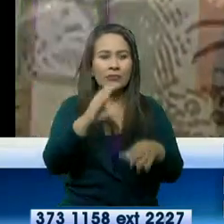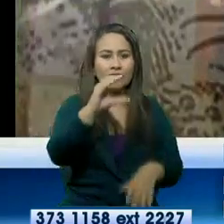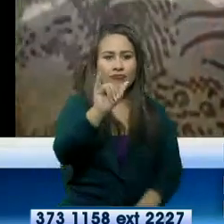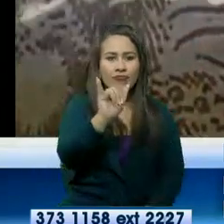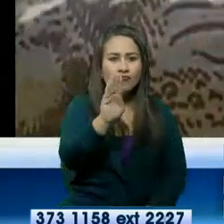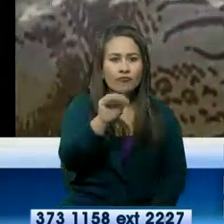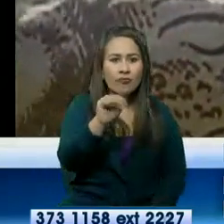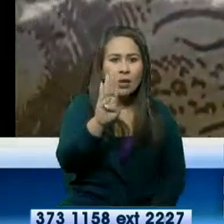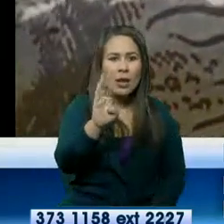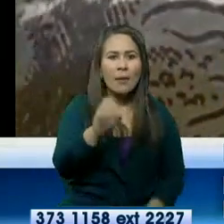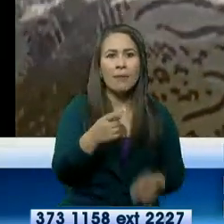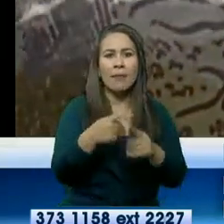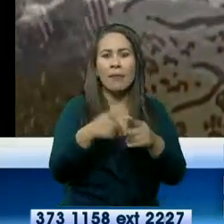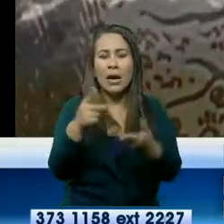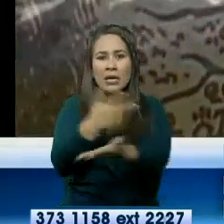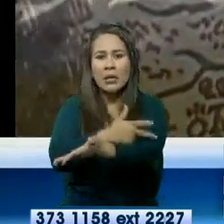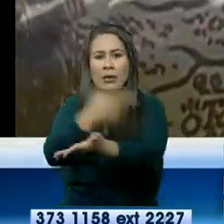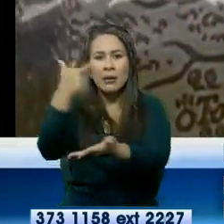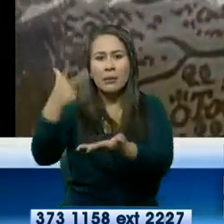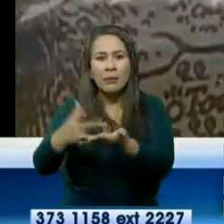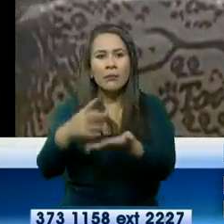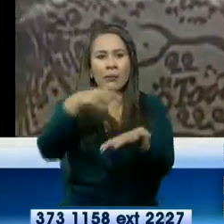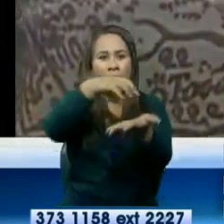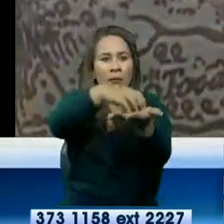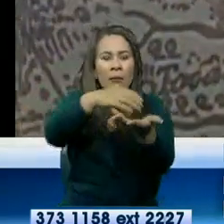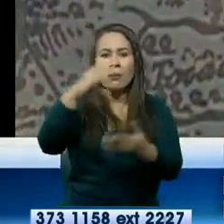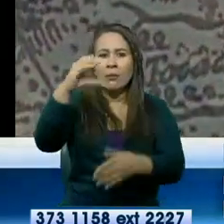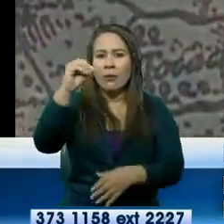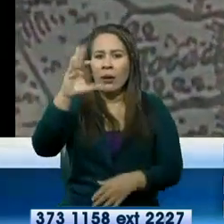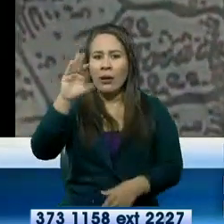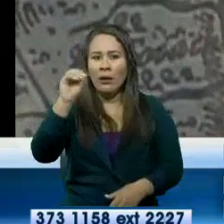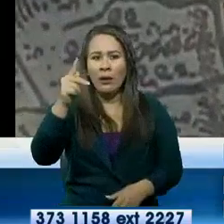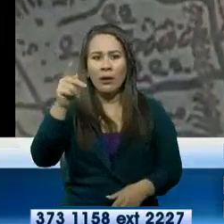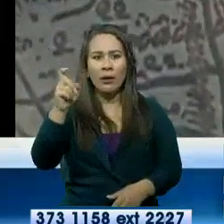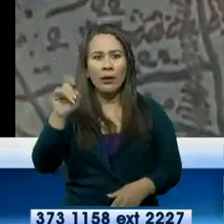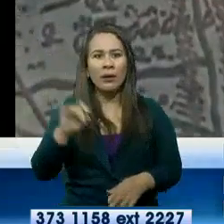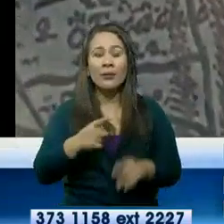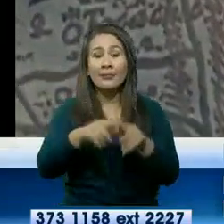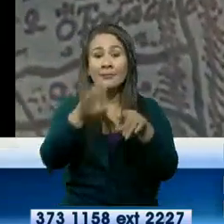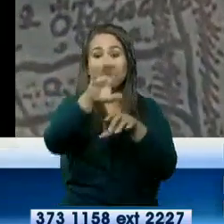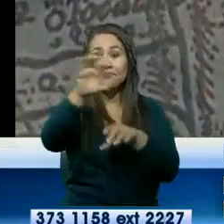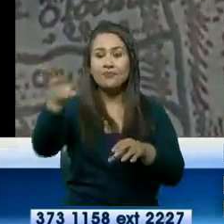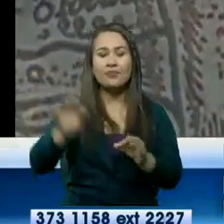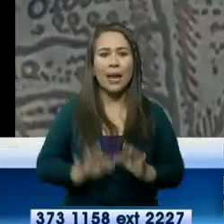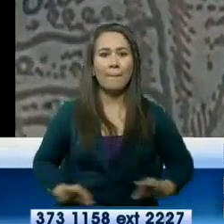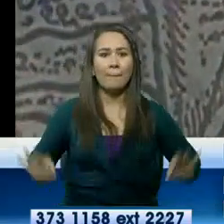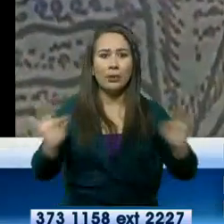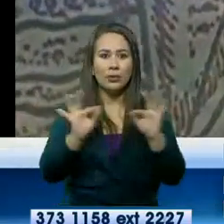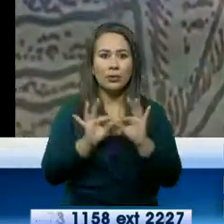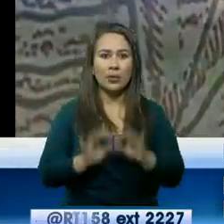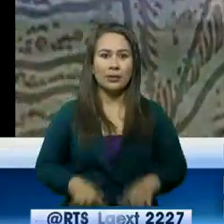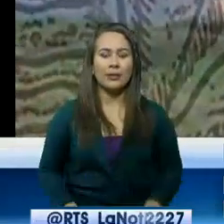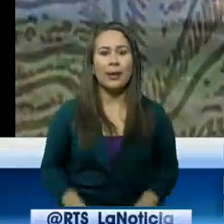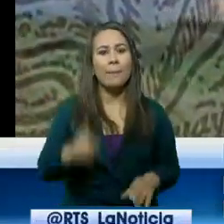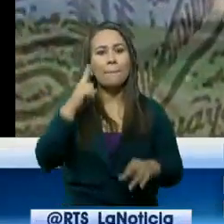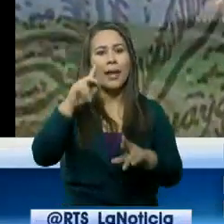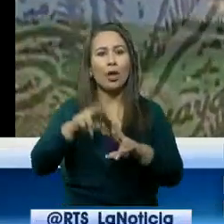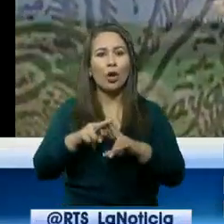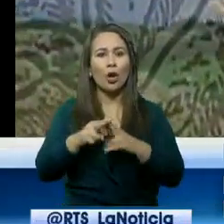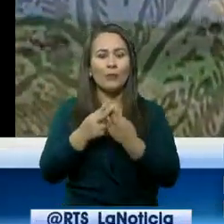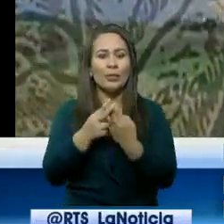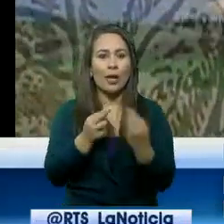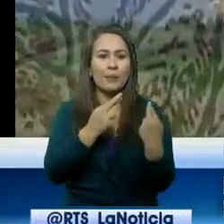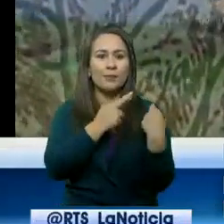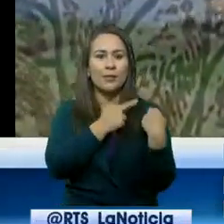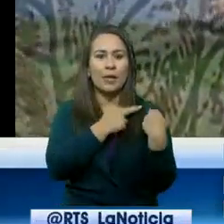los Ilinizas, el Chimborazo, el Cotopaxi, el Cayambe. Era el punto perfecto para el inicio de las misiones